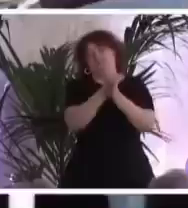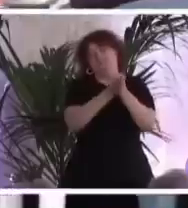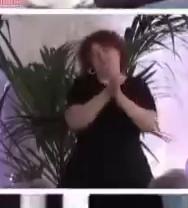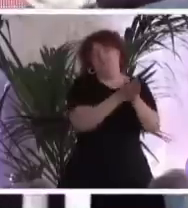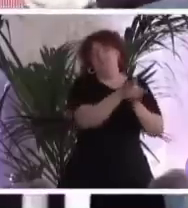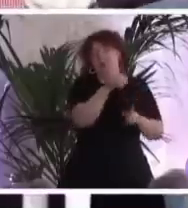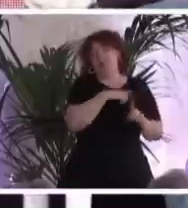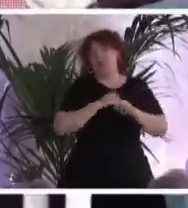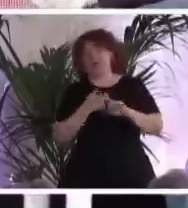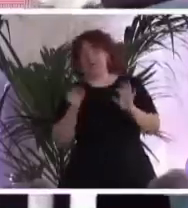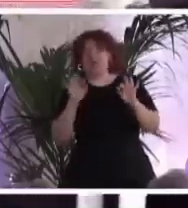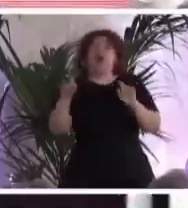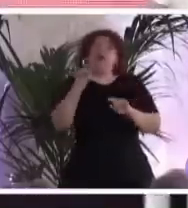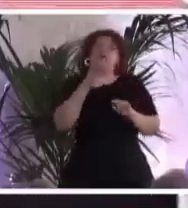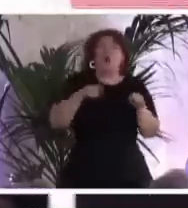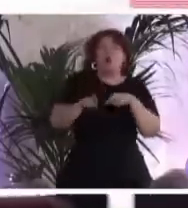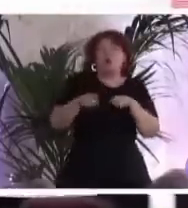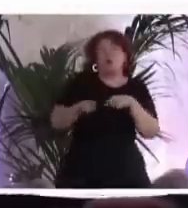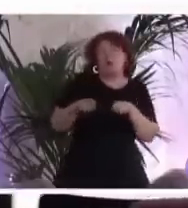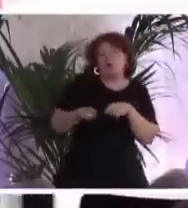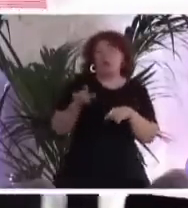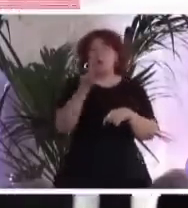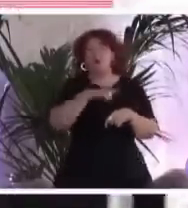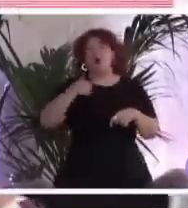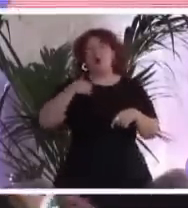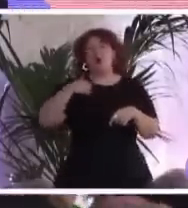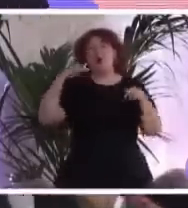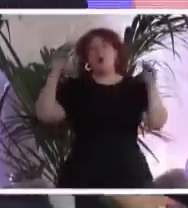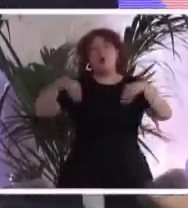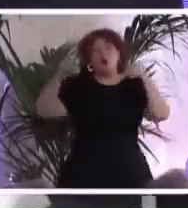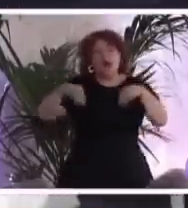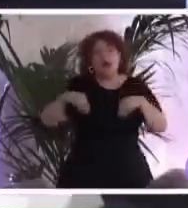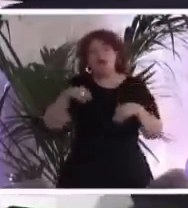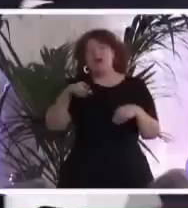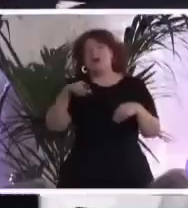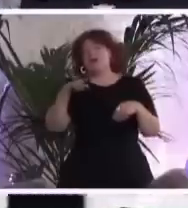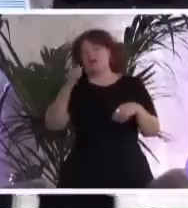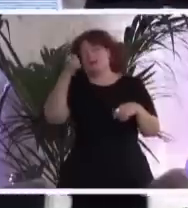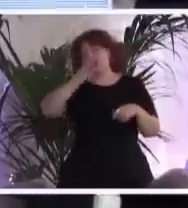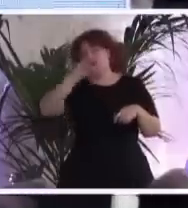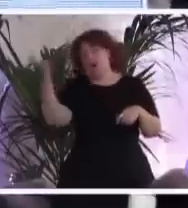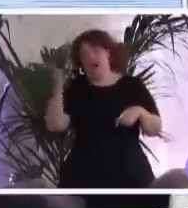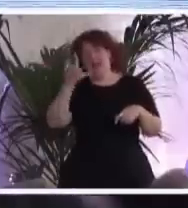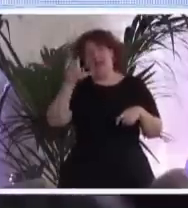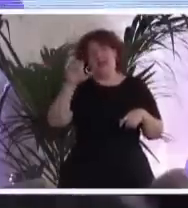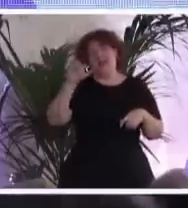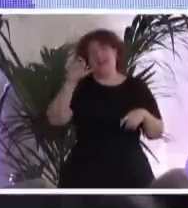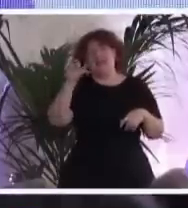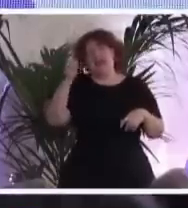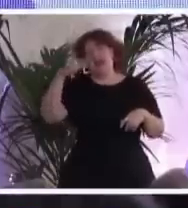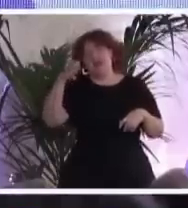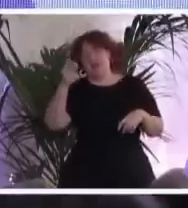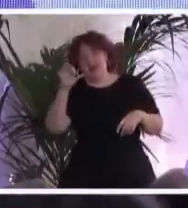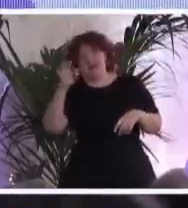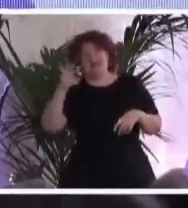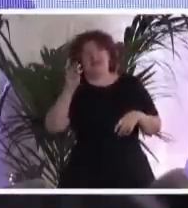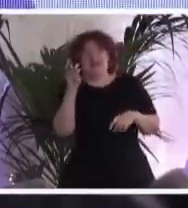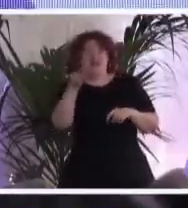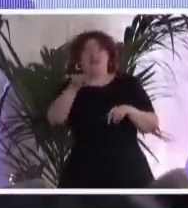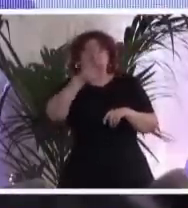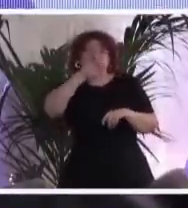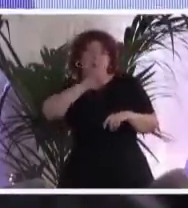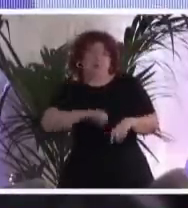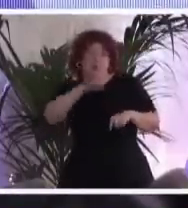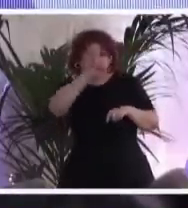alguna ironía si dejaron caer compañeros como Ruvalcaba elizabethski que eran grandes forofos del Real Madrid y